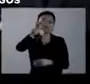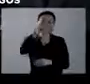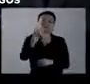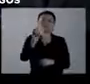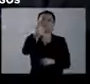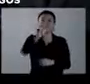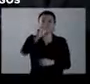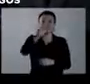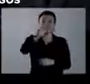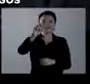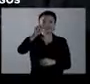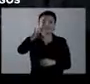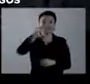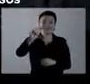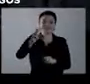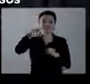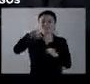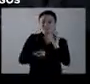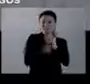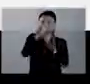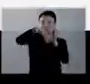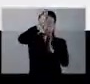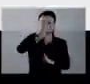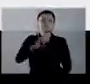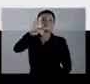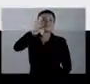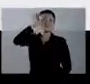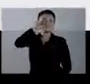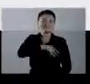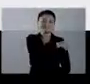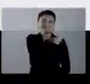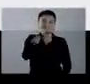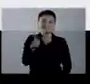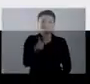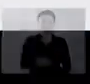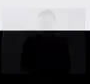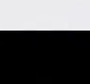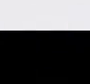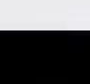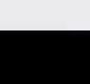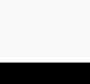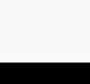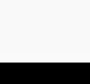o Gabriel Asensio como senadores de la nueva mayoría. Michelle, Chile de todos.